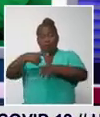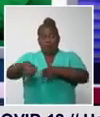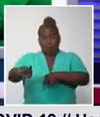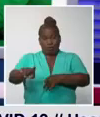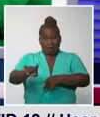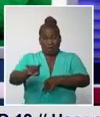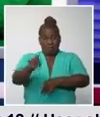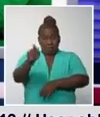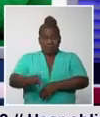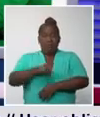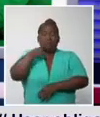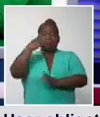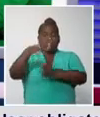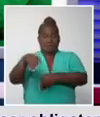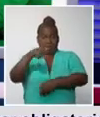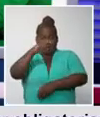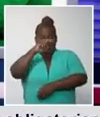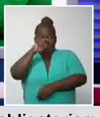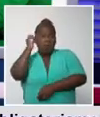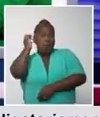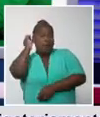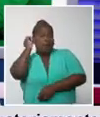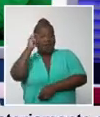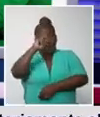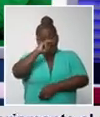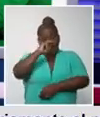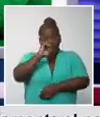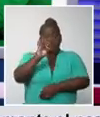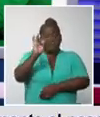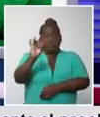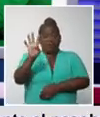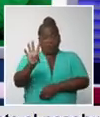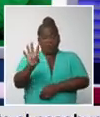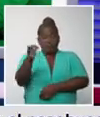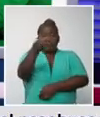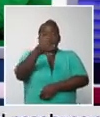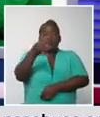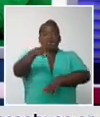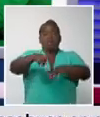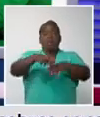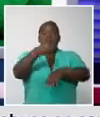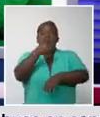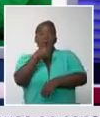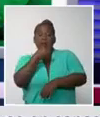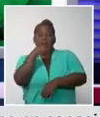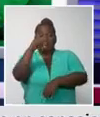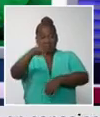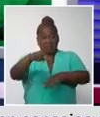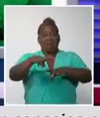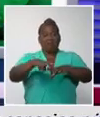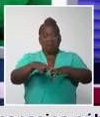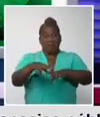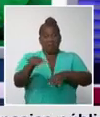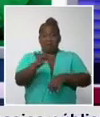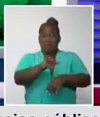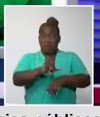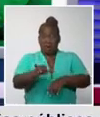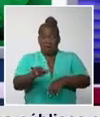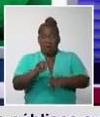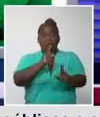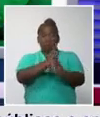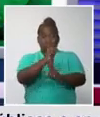de 74 años de edad del municipio Habana Vieja, aquí en La Habana, contacto de un caso positivo